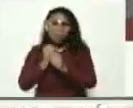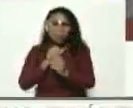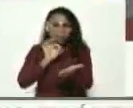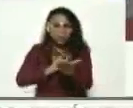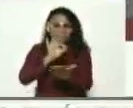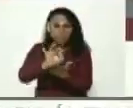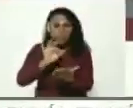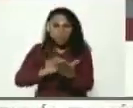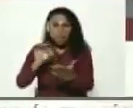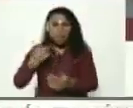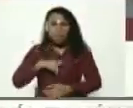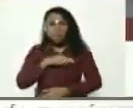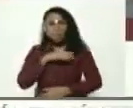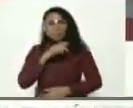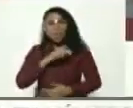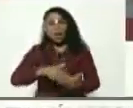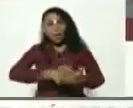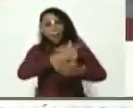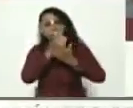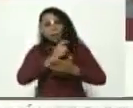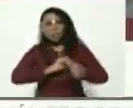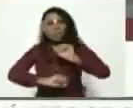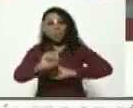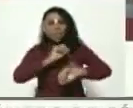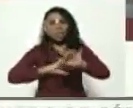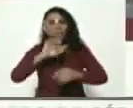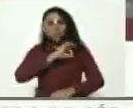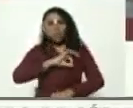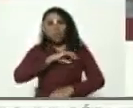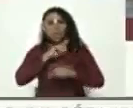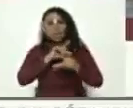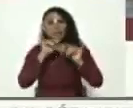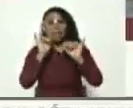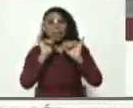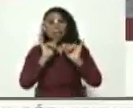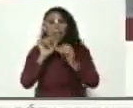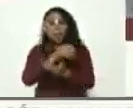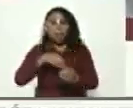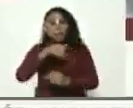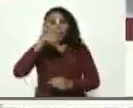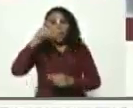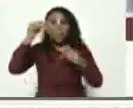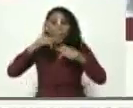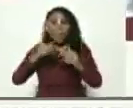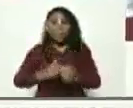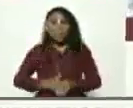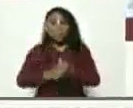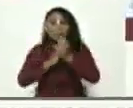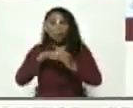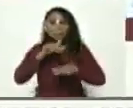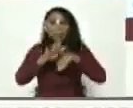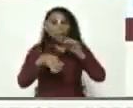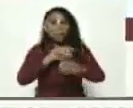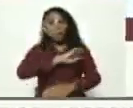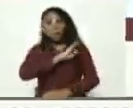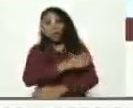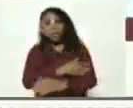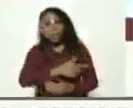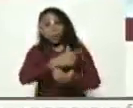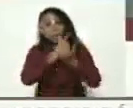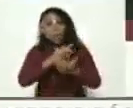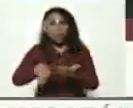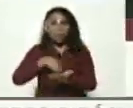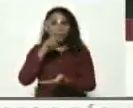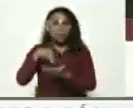de nuestra Armada para defender la soberanía. Y ese mismo espíritu está hoy, guía los pasos de nuestra Fuerza Armada